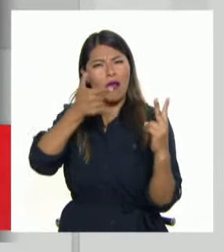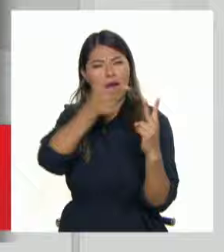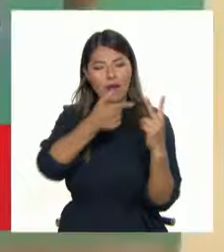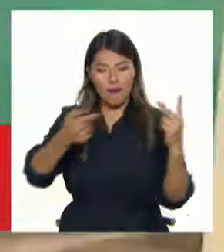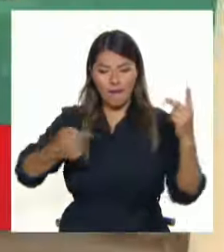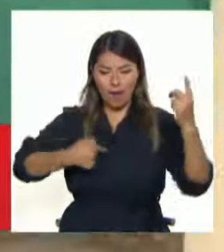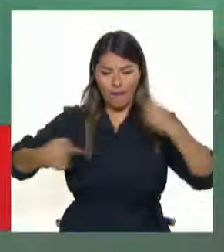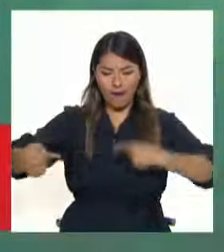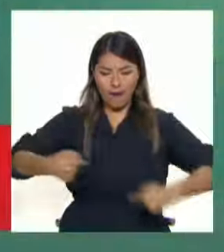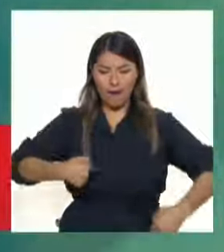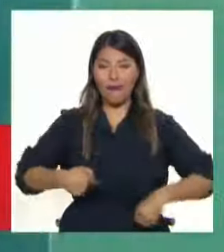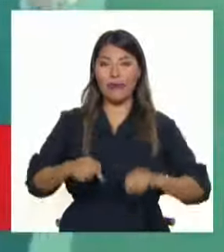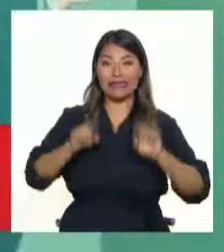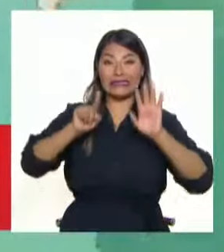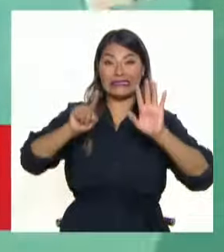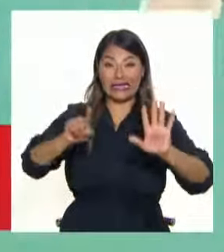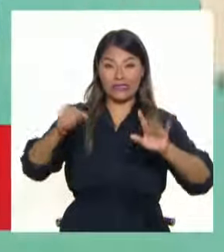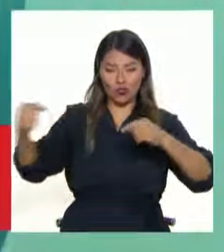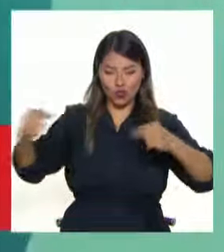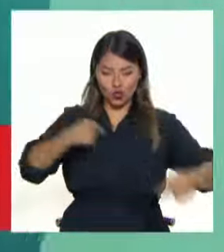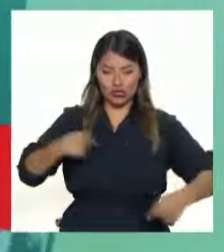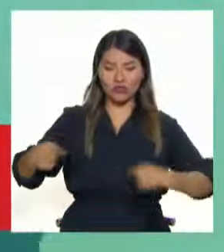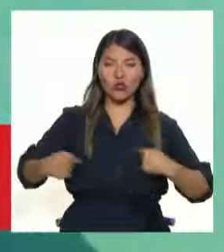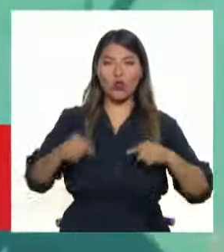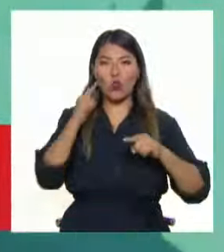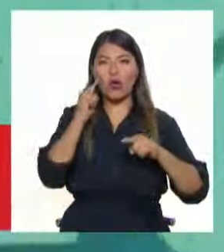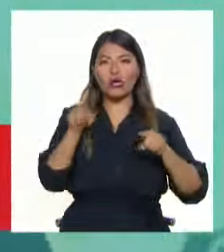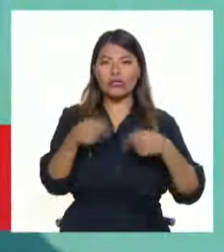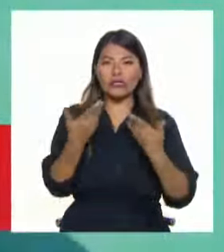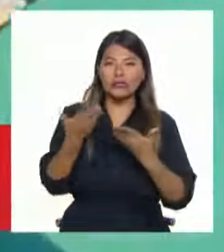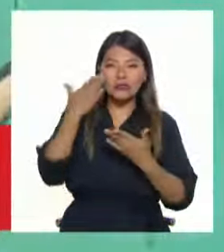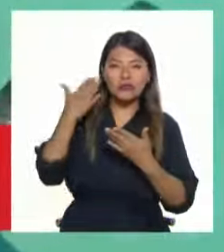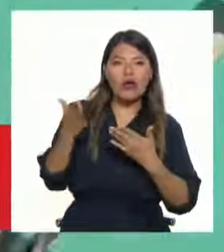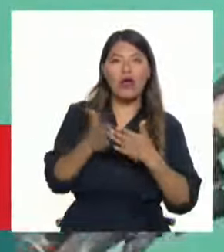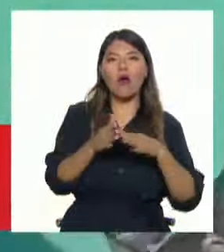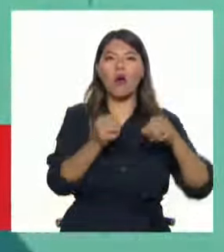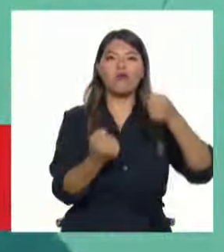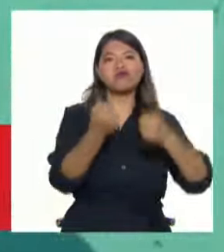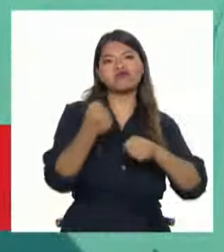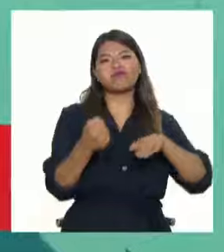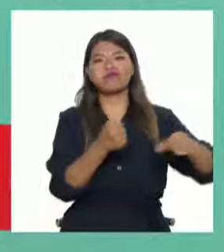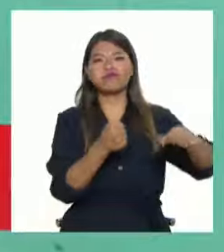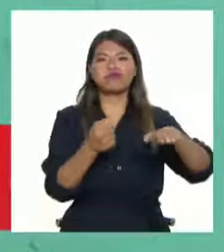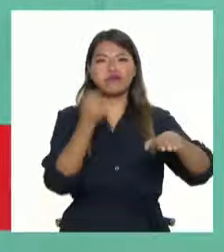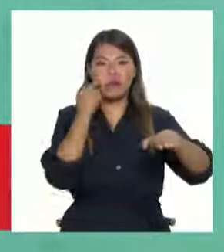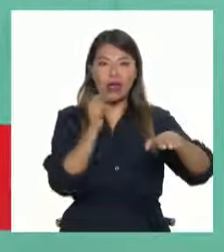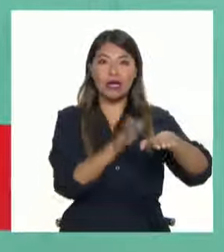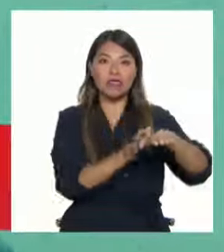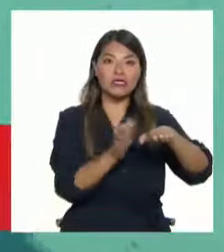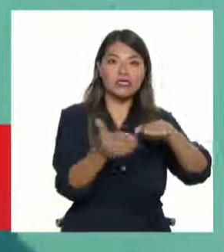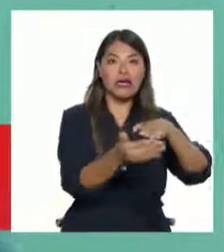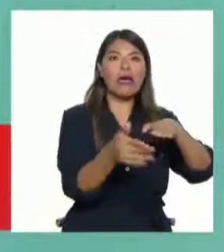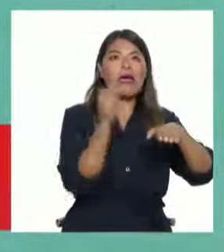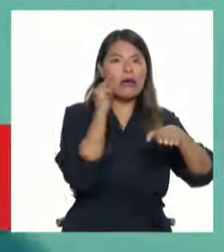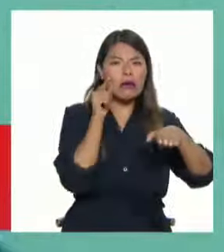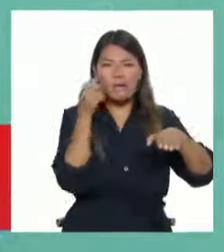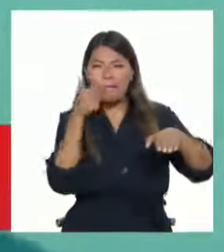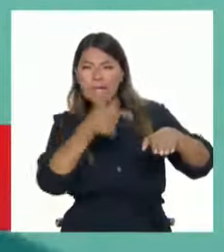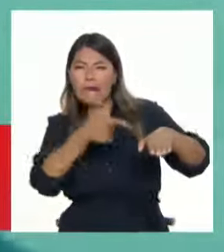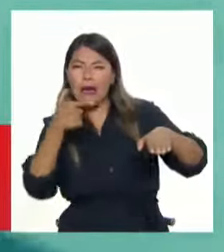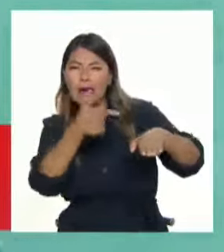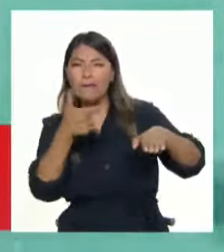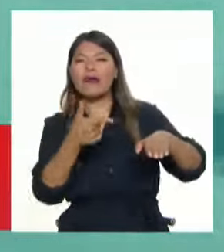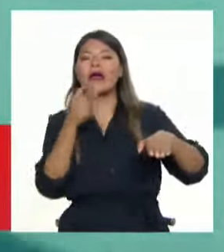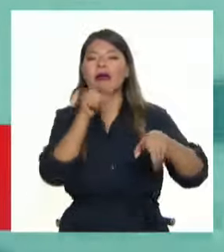entendido que llegó a impactar la camioneta del mismo gobernador, don Walter Núñez Jiménez, quien se encuentra ya en la comisaría de la provincia de